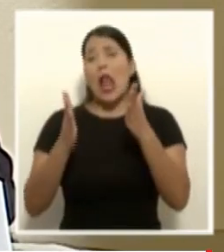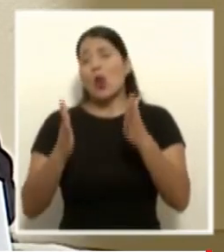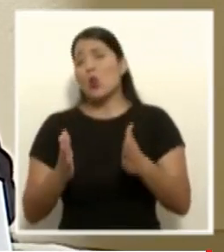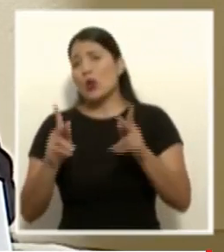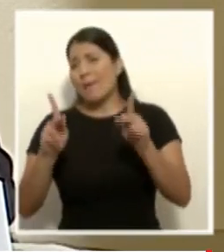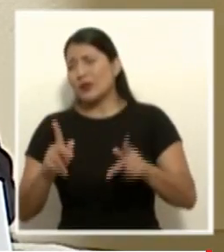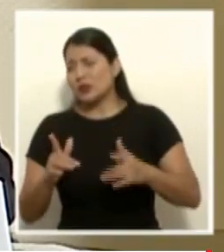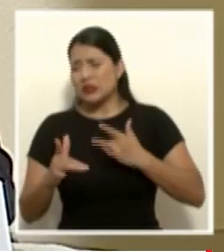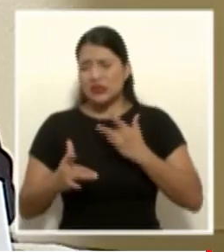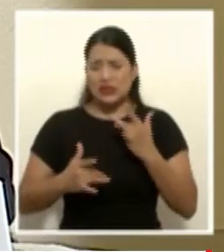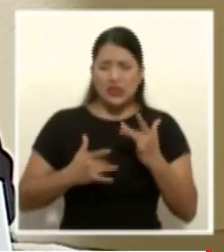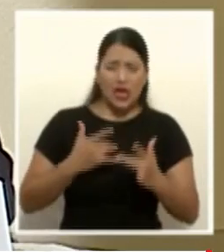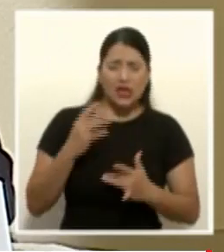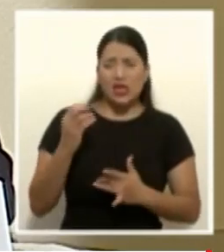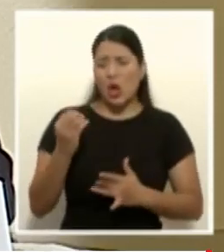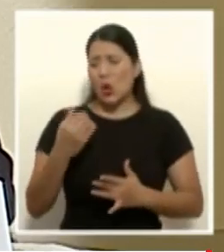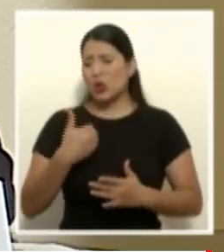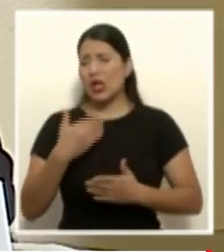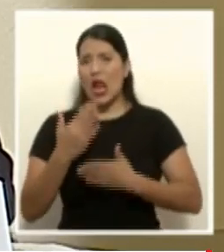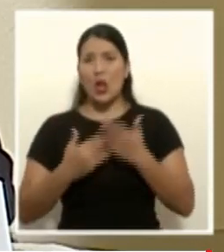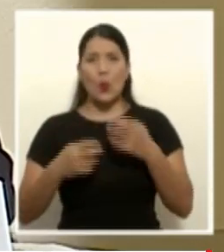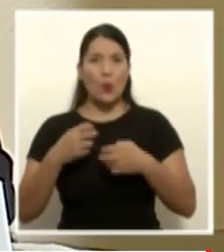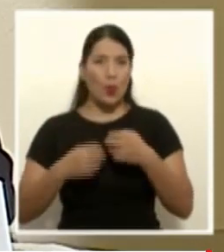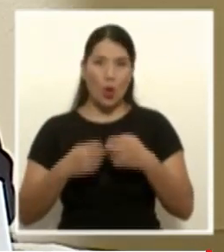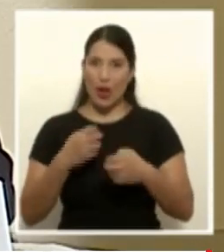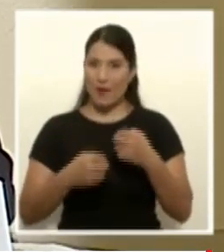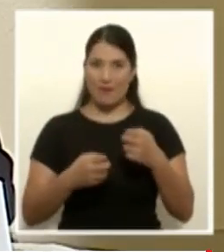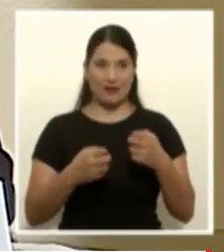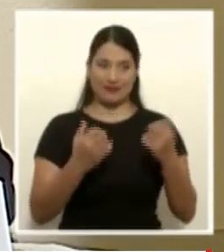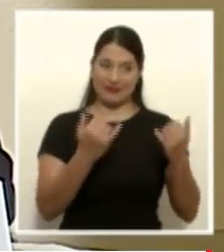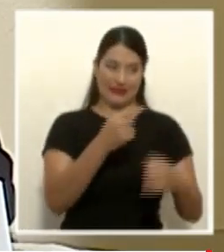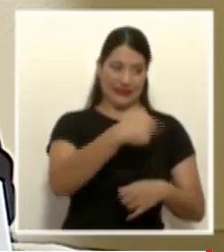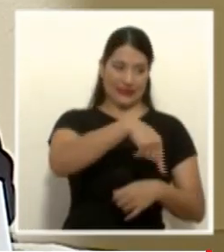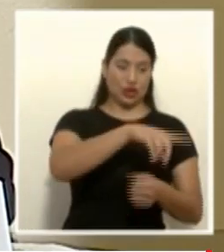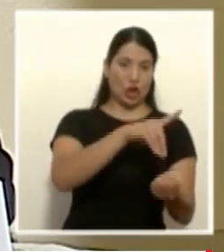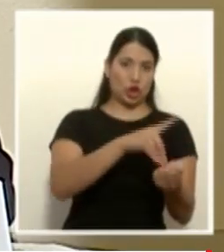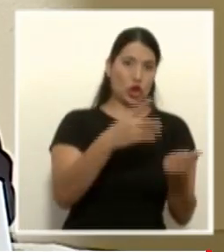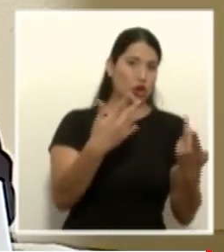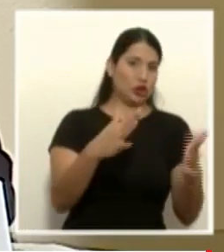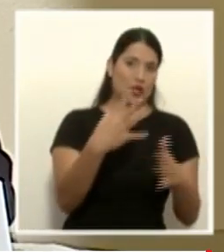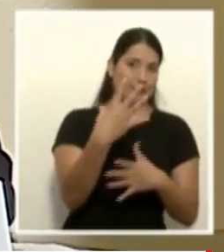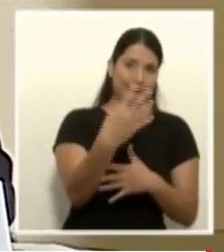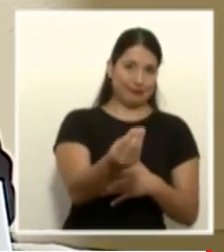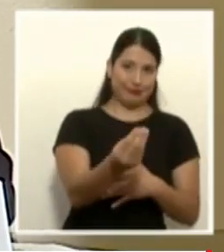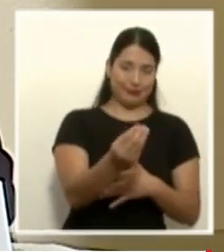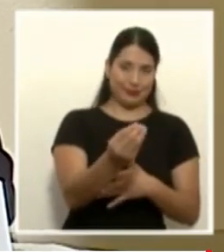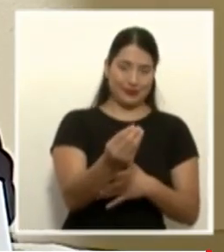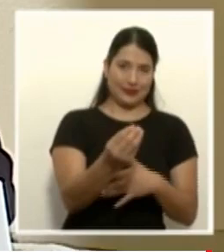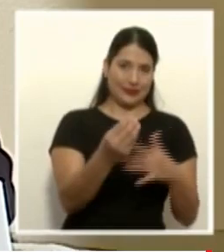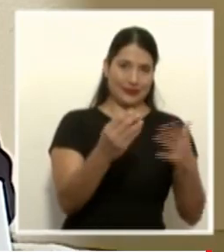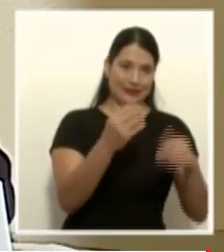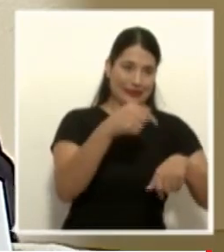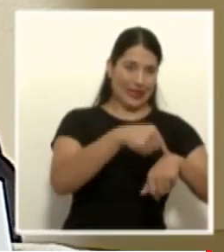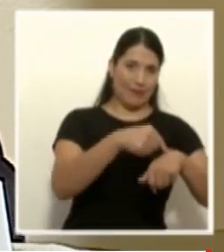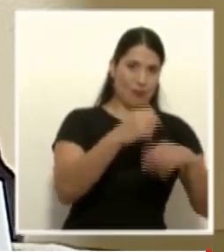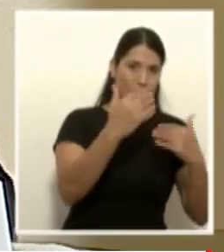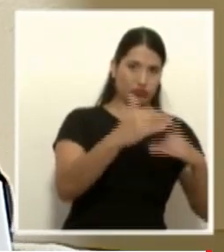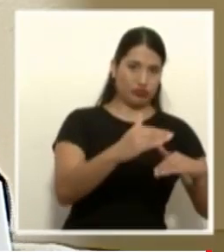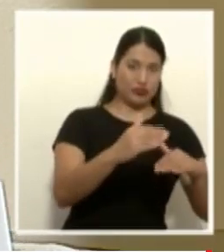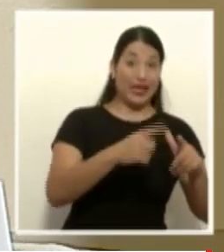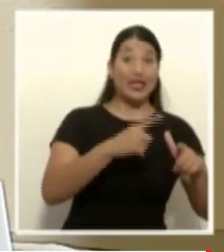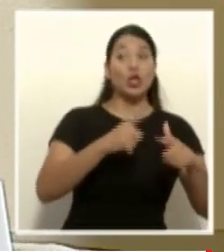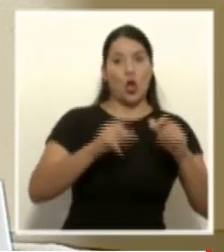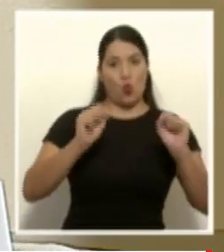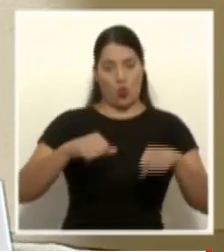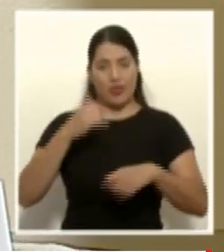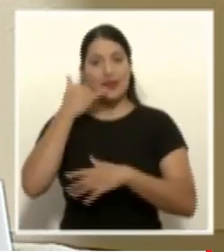nuevo o hay algún problema, puede llamar a un teléfono de emergencia solo para pacientes COVID y ahí hay un grupo